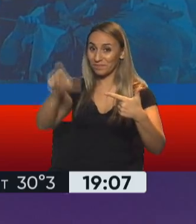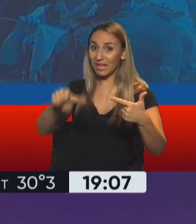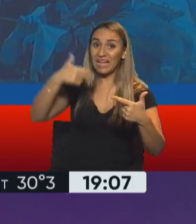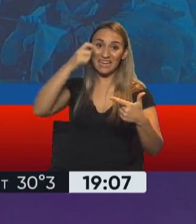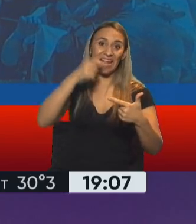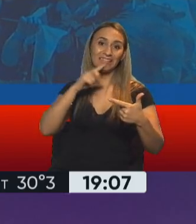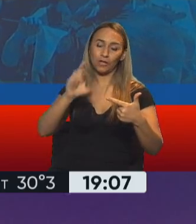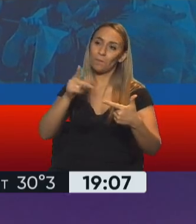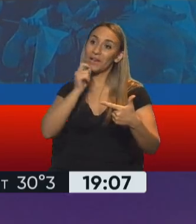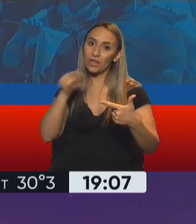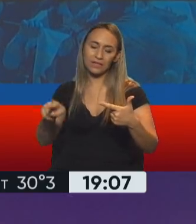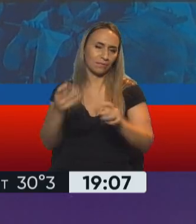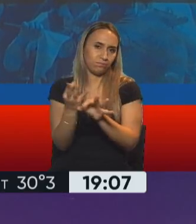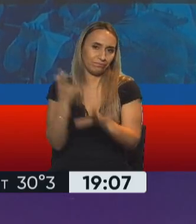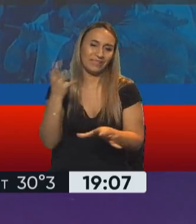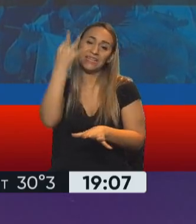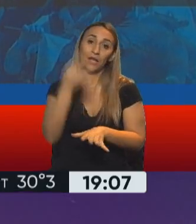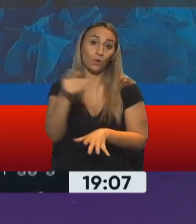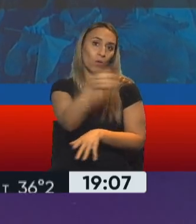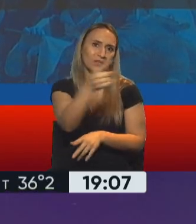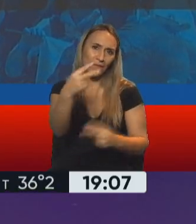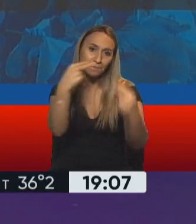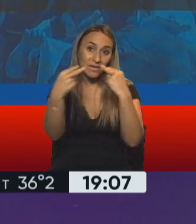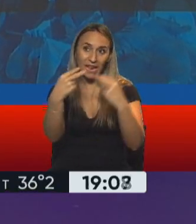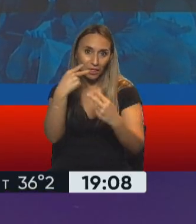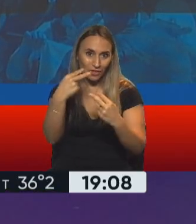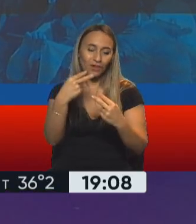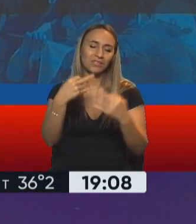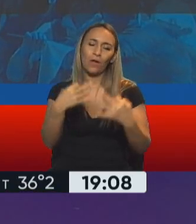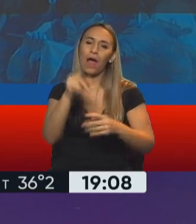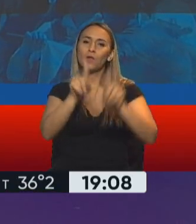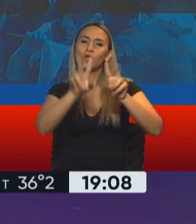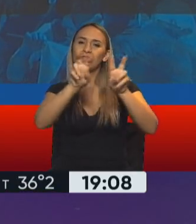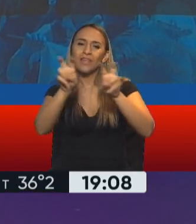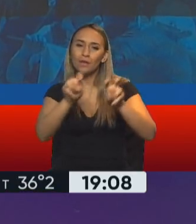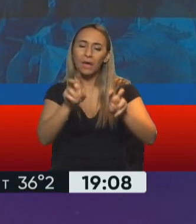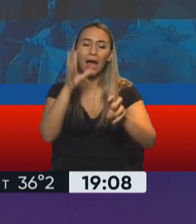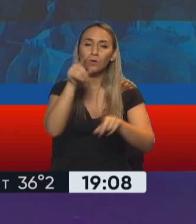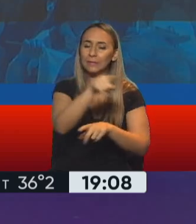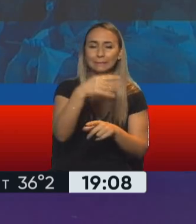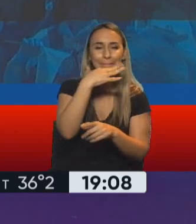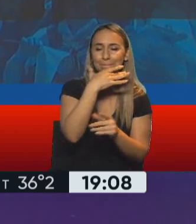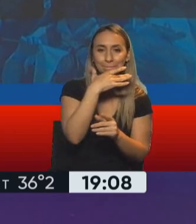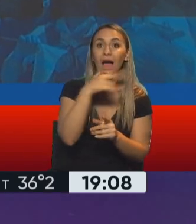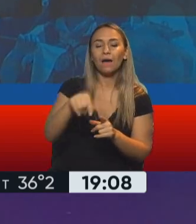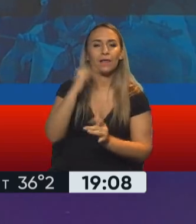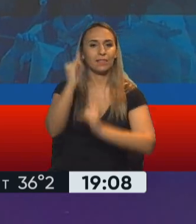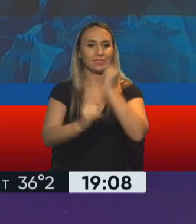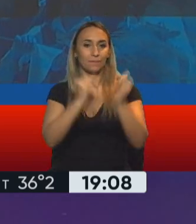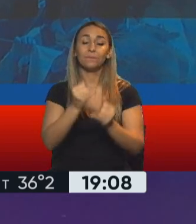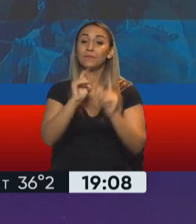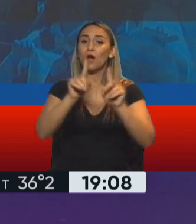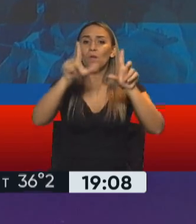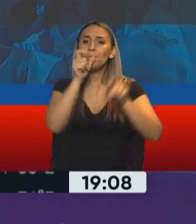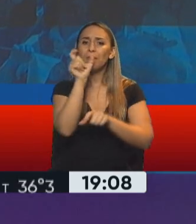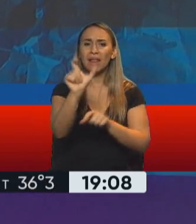seguramente ustedes que lo están escuchando a Néstor Espósito como diariamente, algunos temas pueden escapársele. Ley de inteligencia. Hoy lo habrán escuchado,